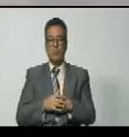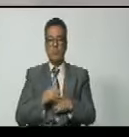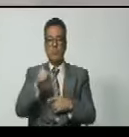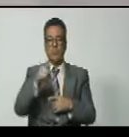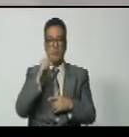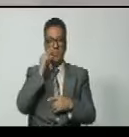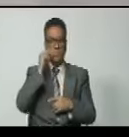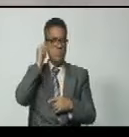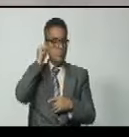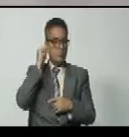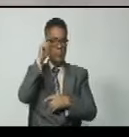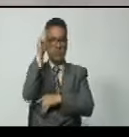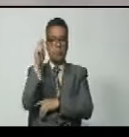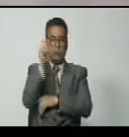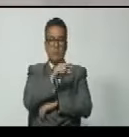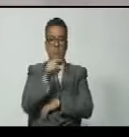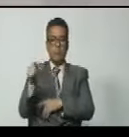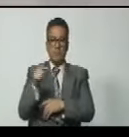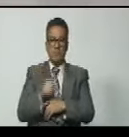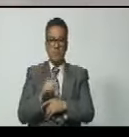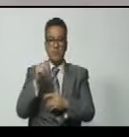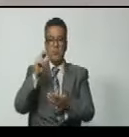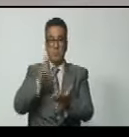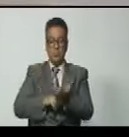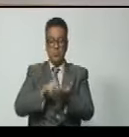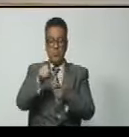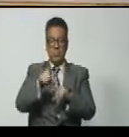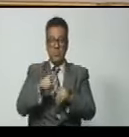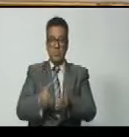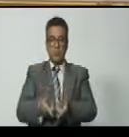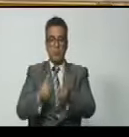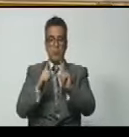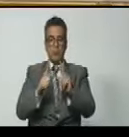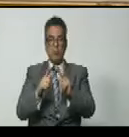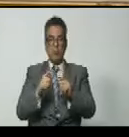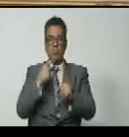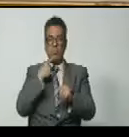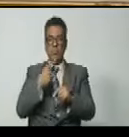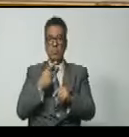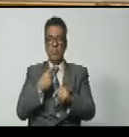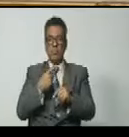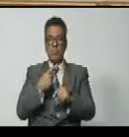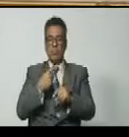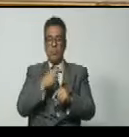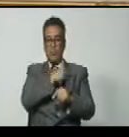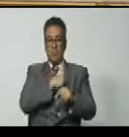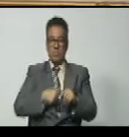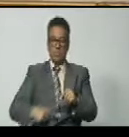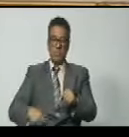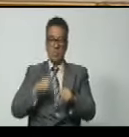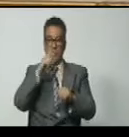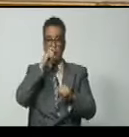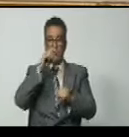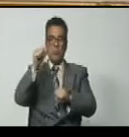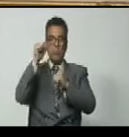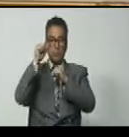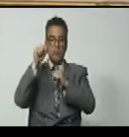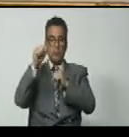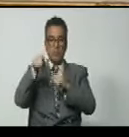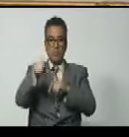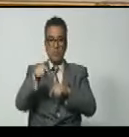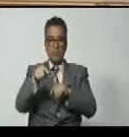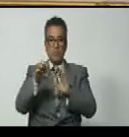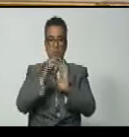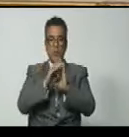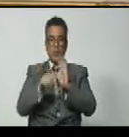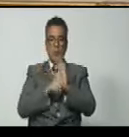Las honorables diputadas y los honorables diputados que estén a favor de aprobar la autorización solicitada por el ciudadano Nicolás Maduro Moros, presidente